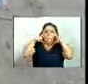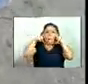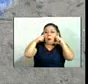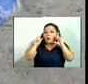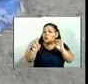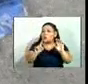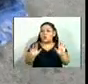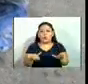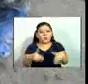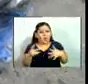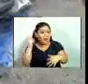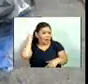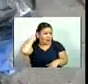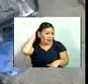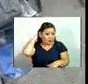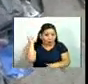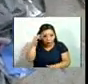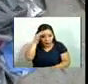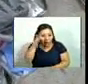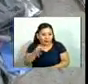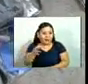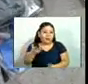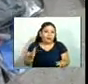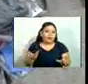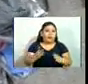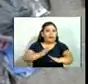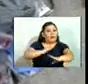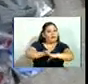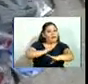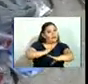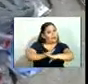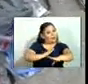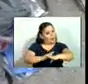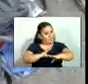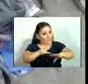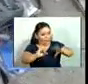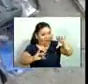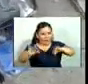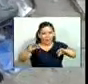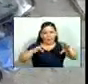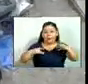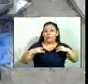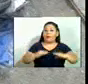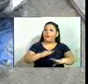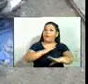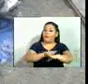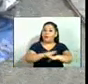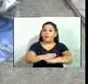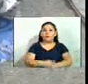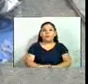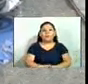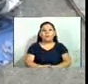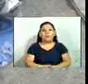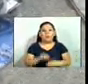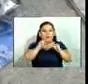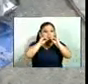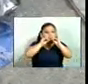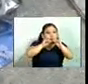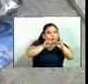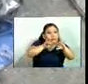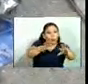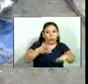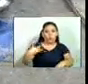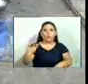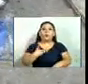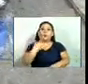excusa fácil de creer. Y evitamos contagios, evitamos que se siga propagando y nos